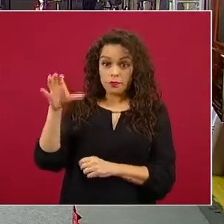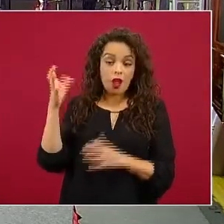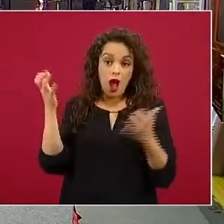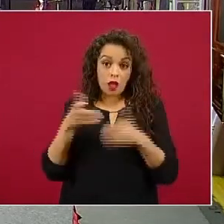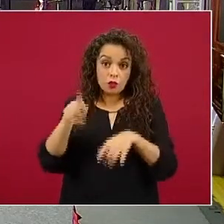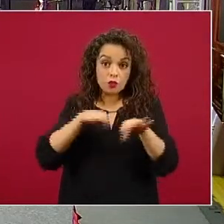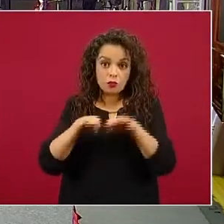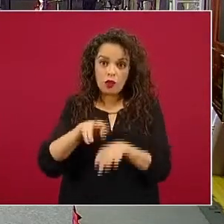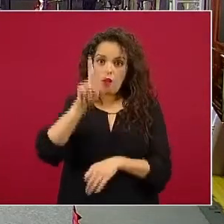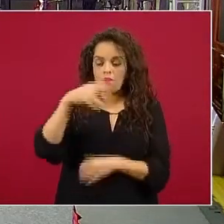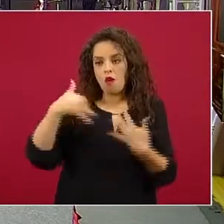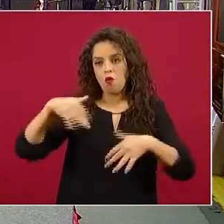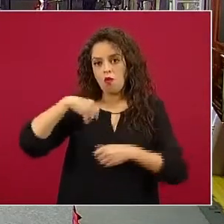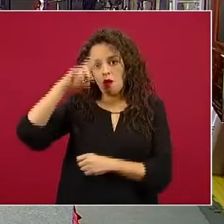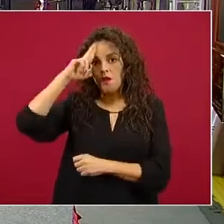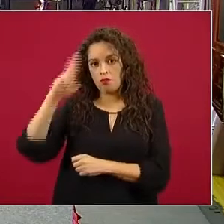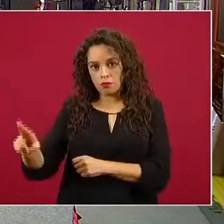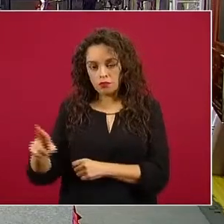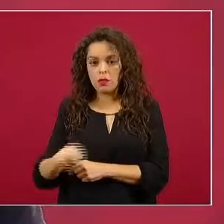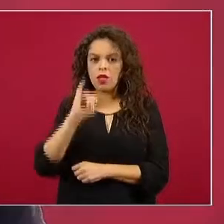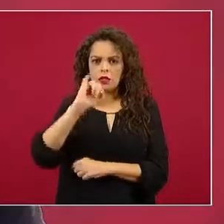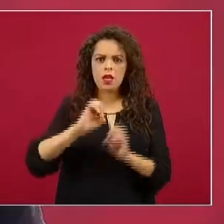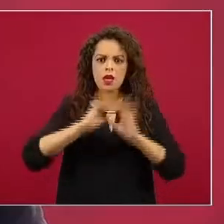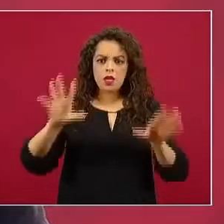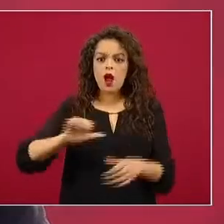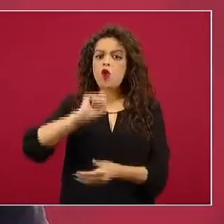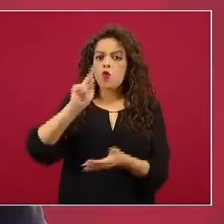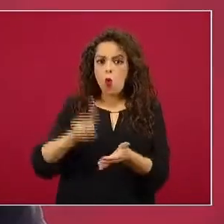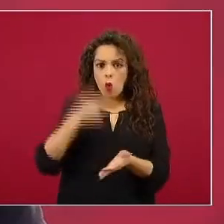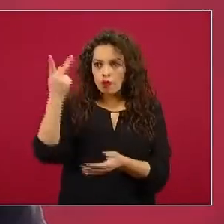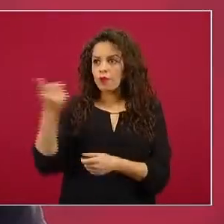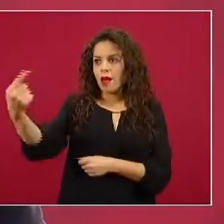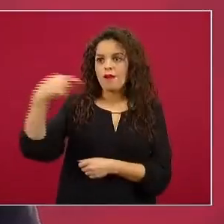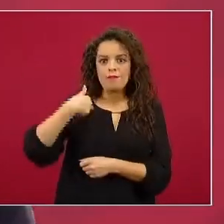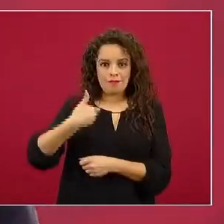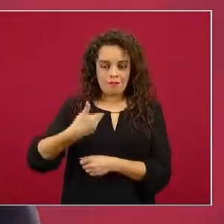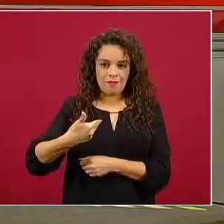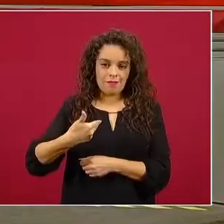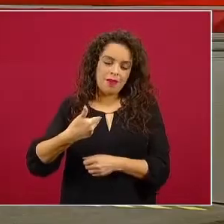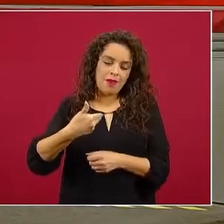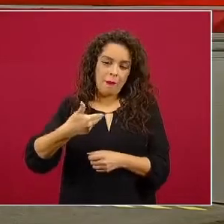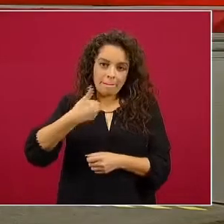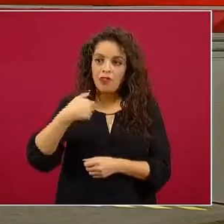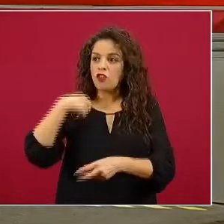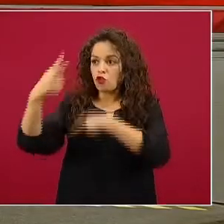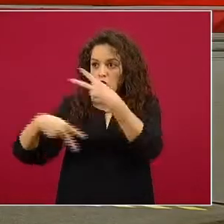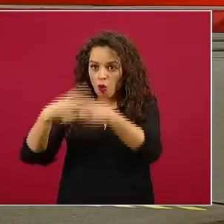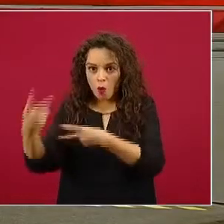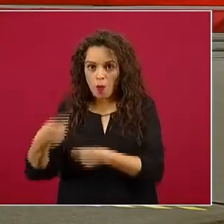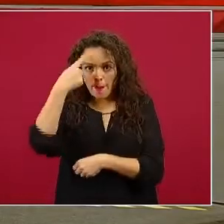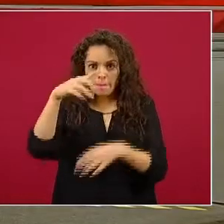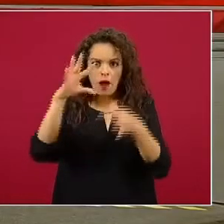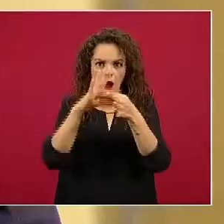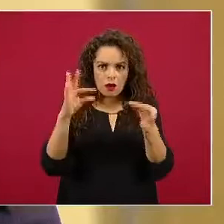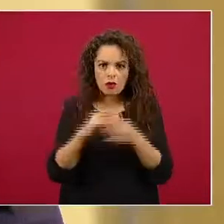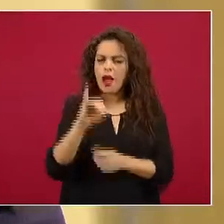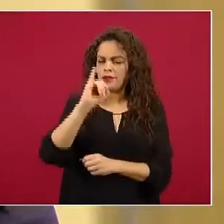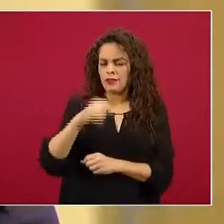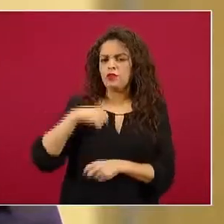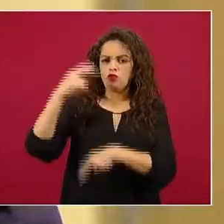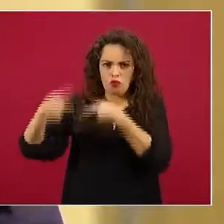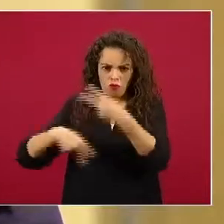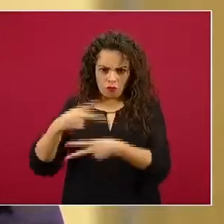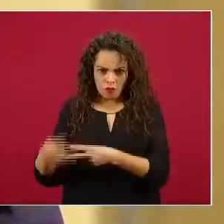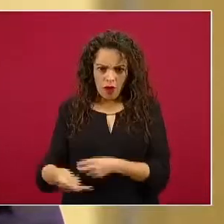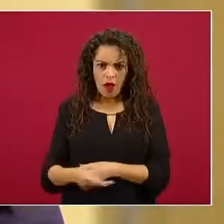cualquier momento, si me vuelven a invitar, participaremos en distintos foros de discusión. Inmediatamente antes del COVID habíamos acordado con